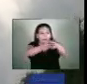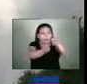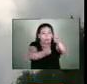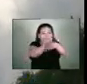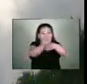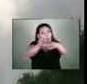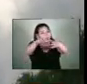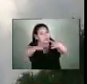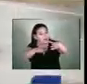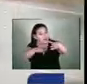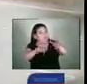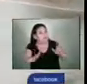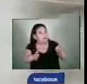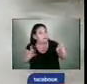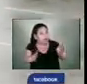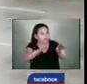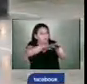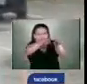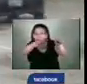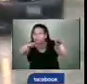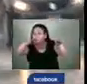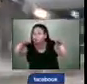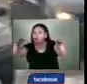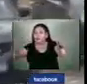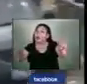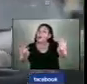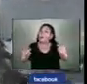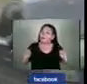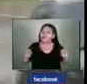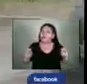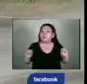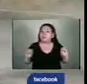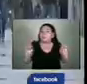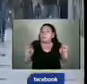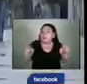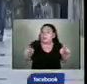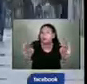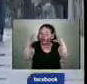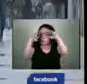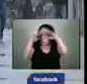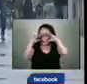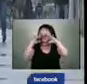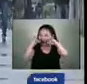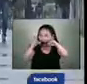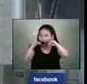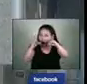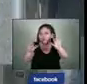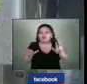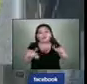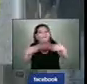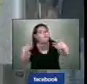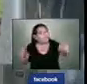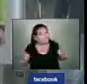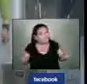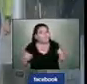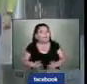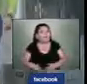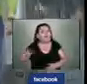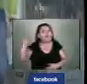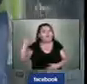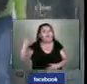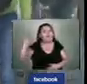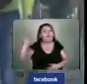Centro Oriente, a lo largo de la zona norte y también por la noche, un poco más generalizadas, producto de una